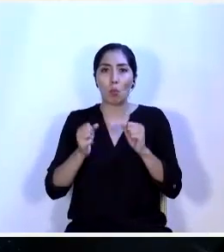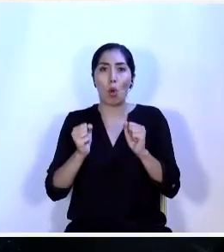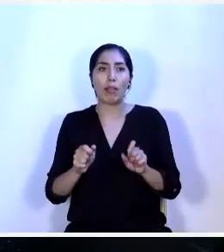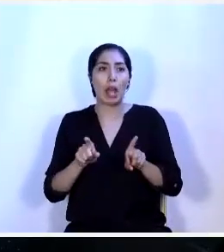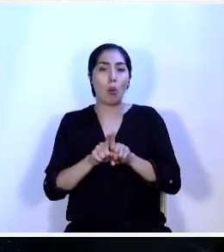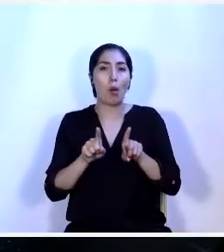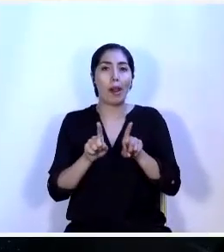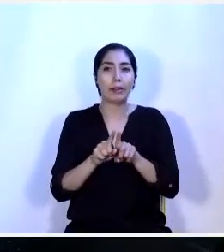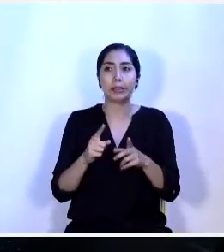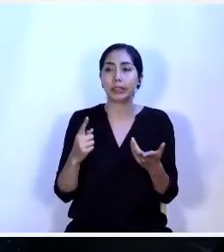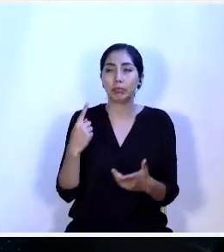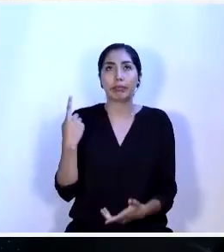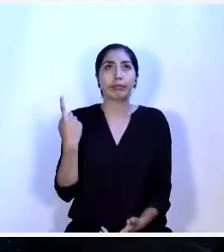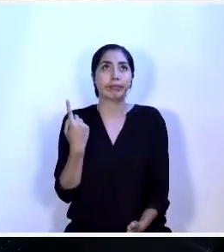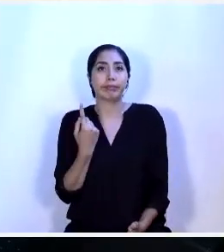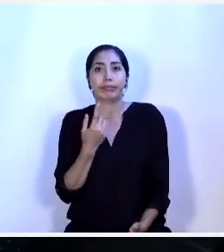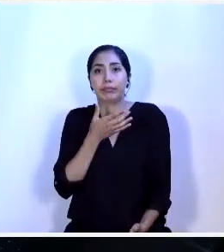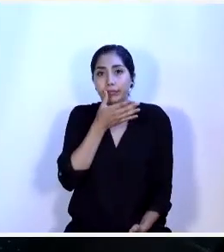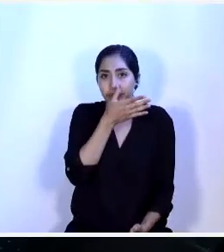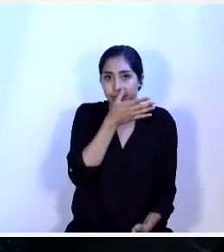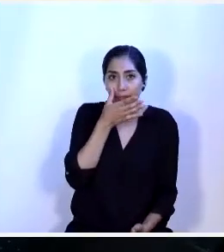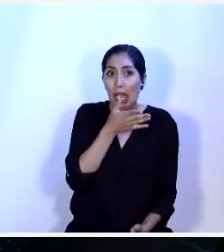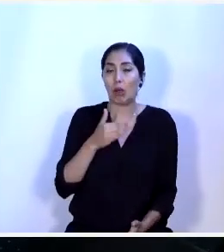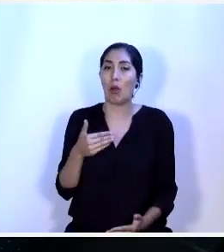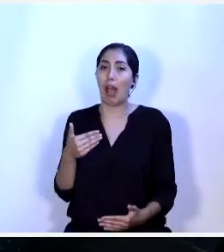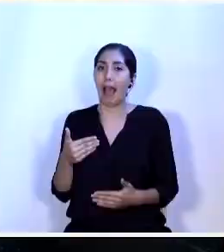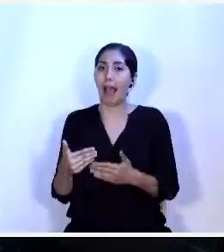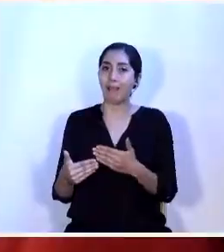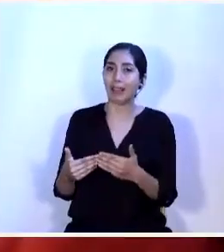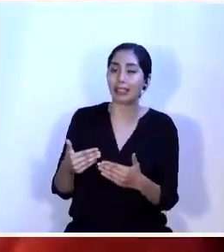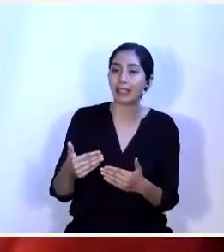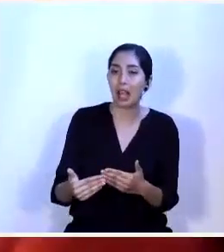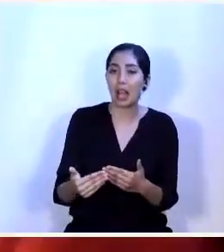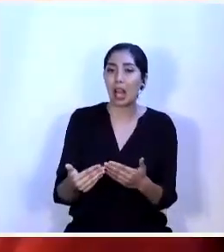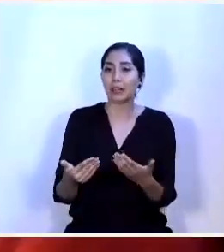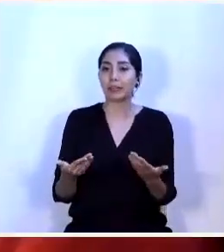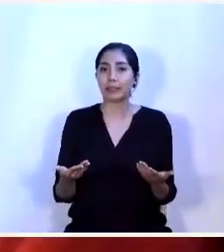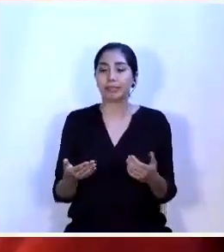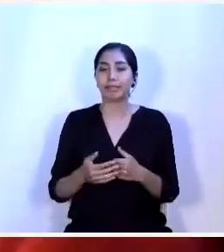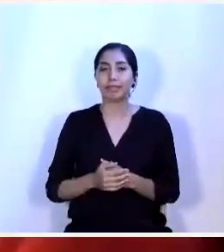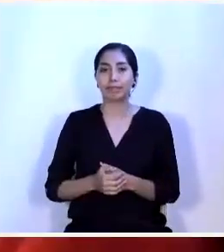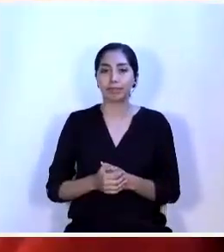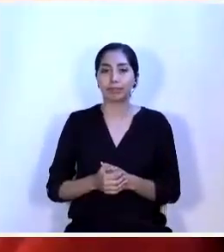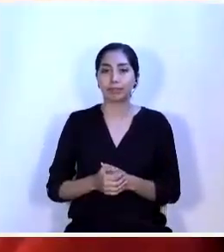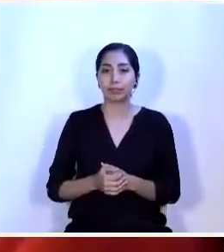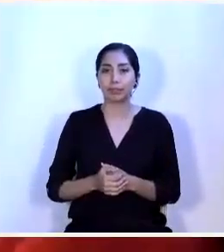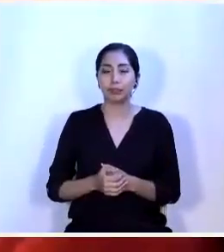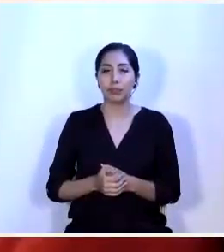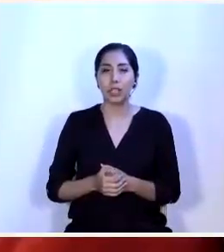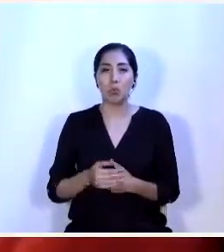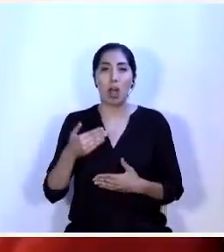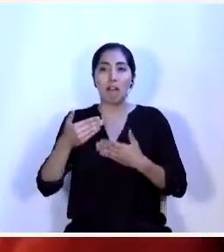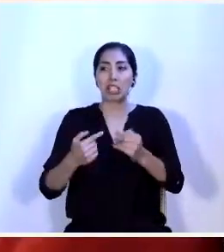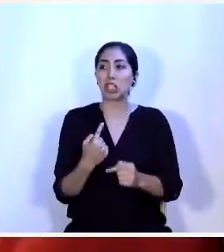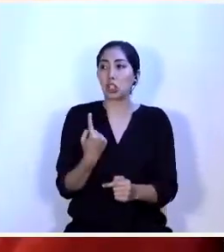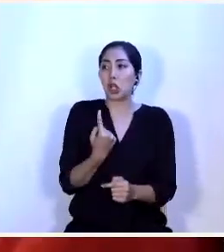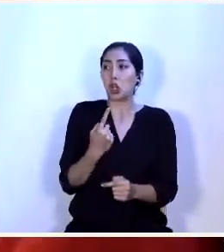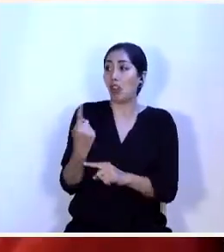para tratar de avanzar sin conversar, sin